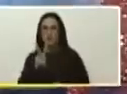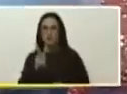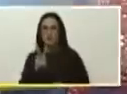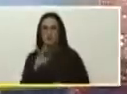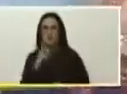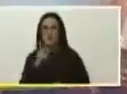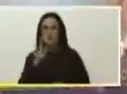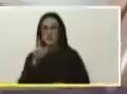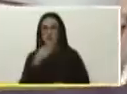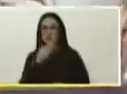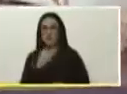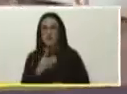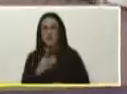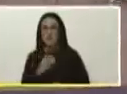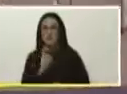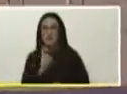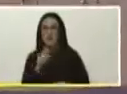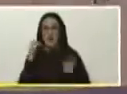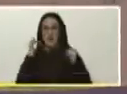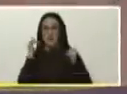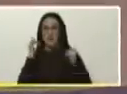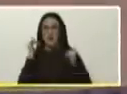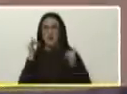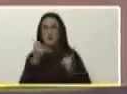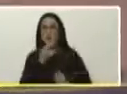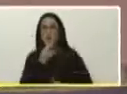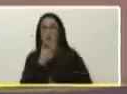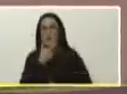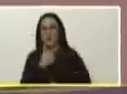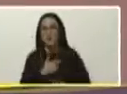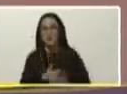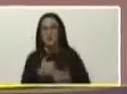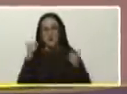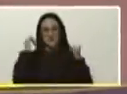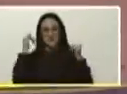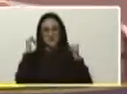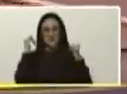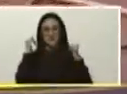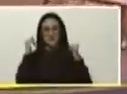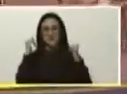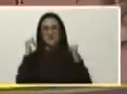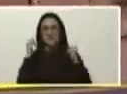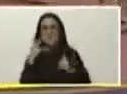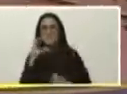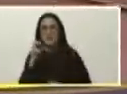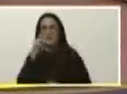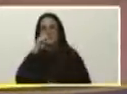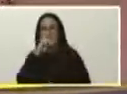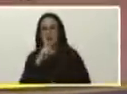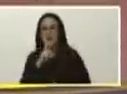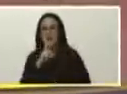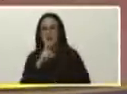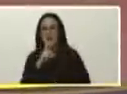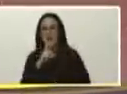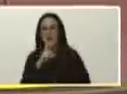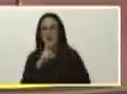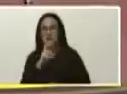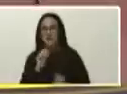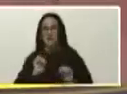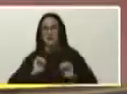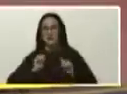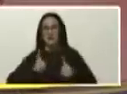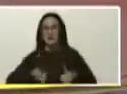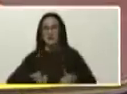21 de diciembre tenemos que hacer un evento bonito también para conmemorar los 20 años del